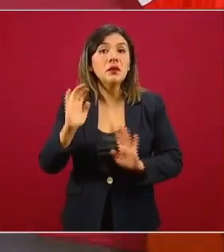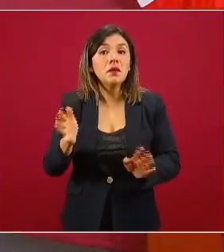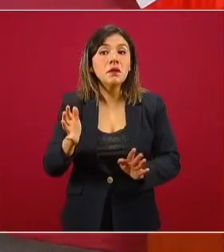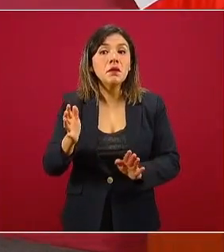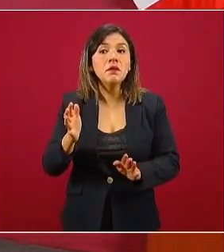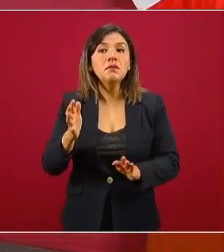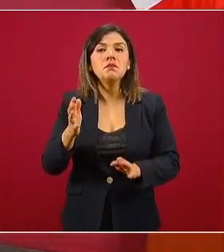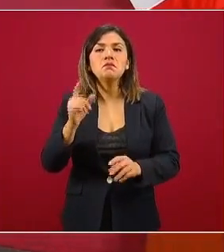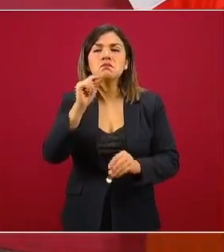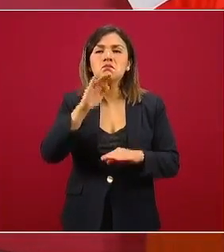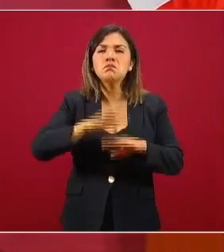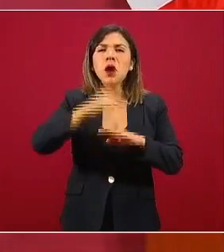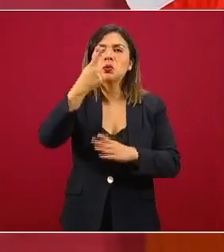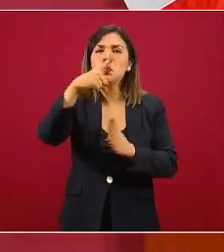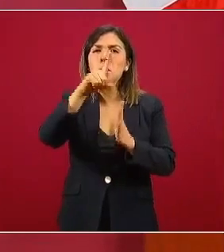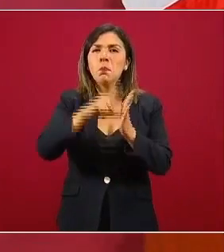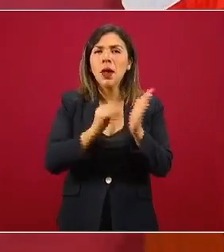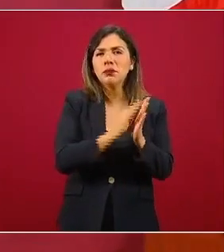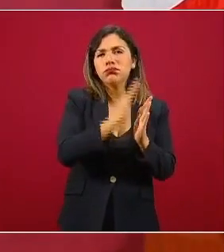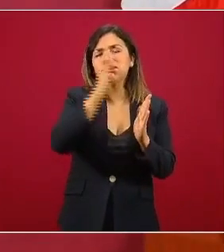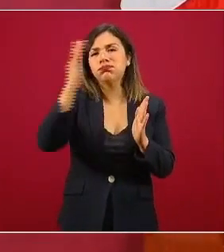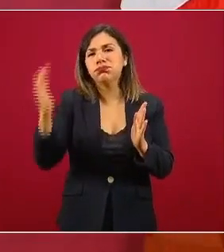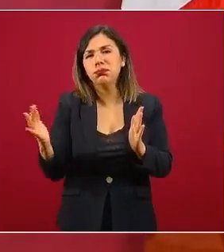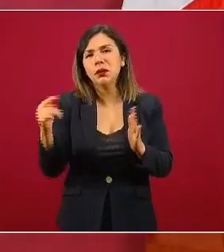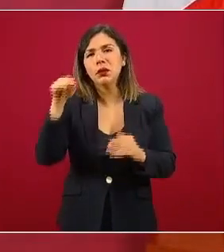en un poco más de un mes,